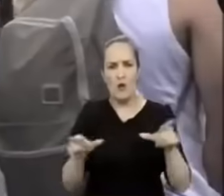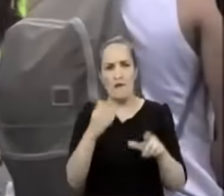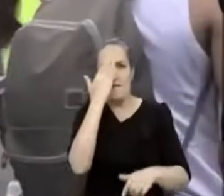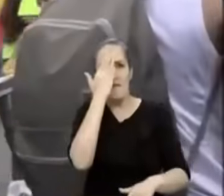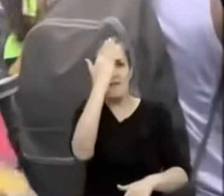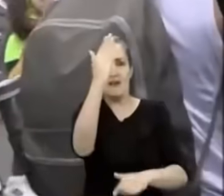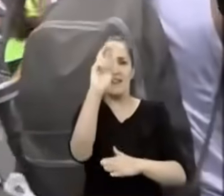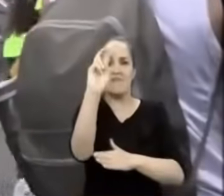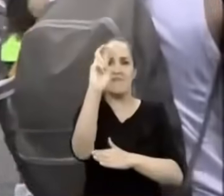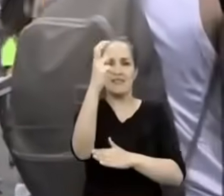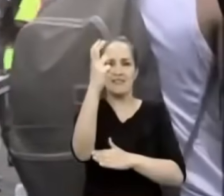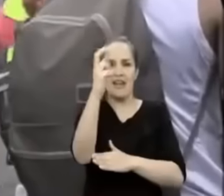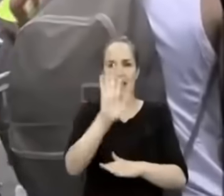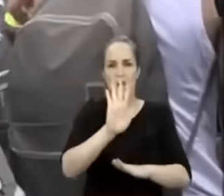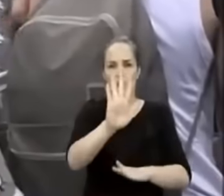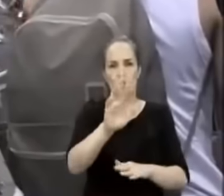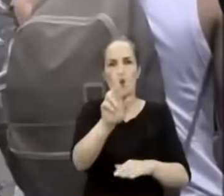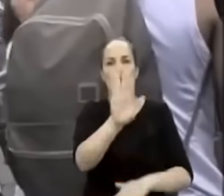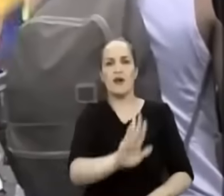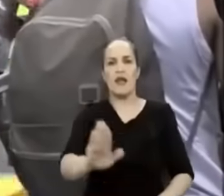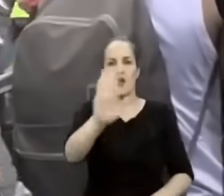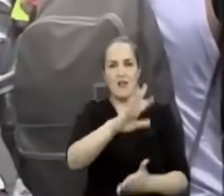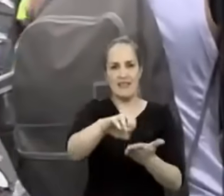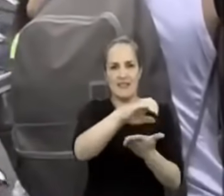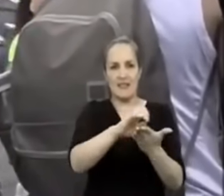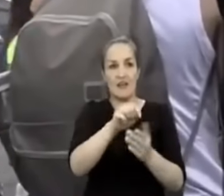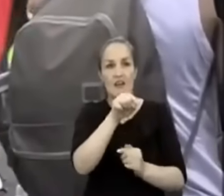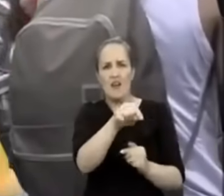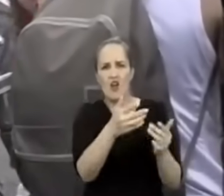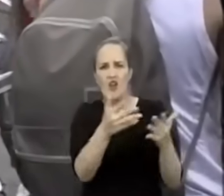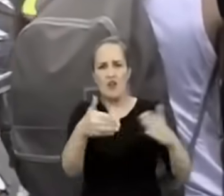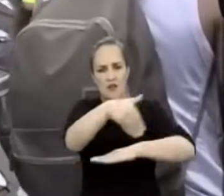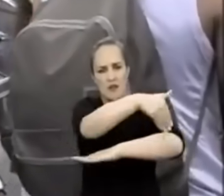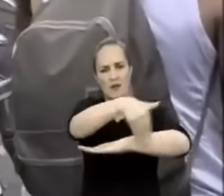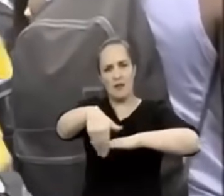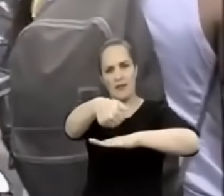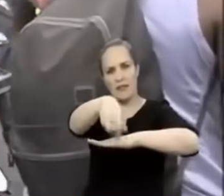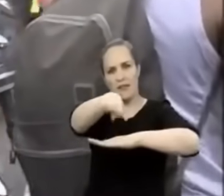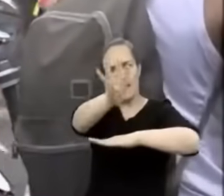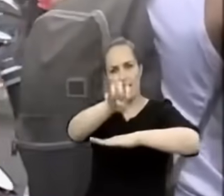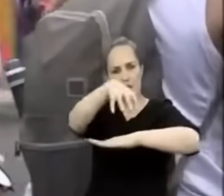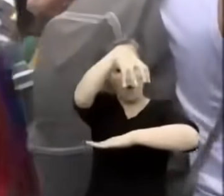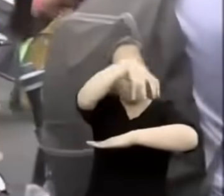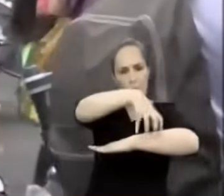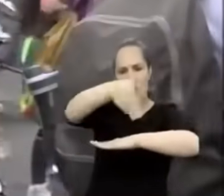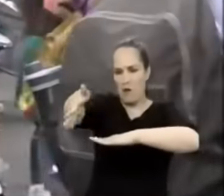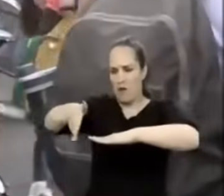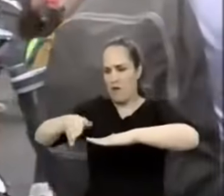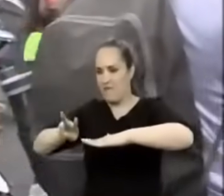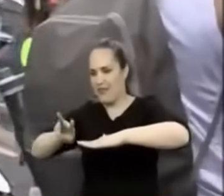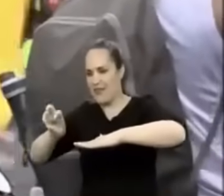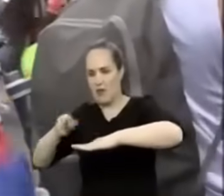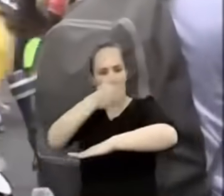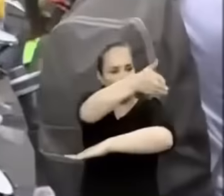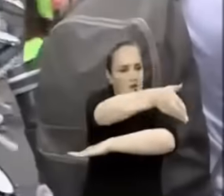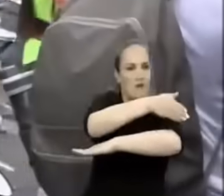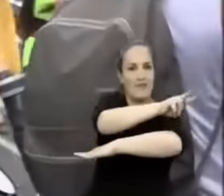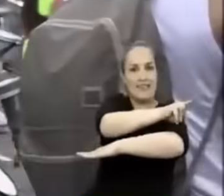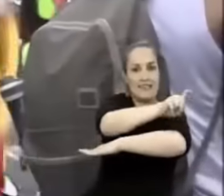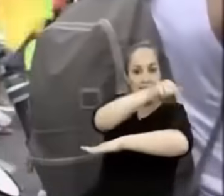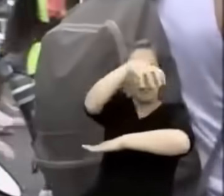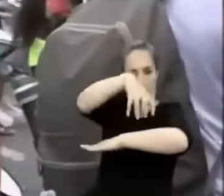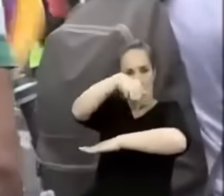Fiscalía Seccional Regional en Santander, que está ubicado sobre la carrera 19 entre calles 28 y 26,